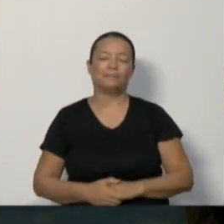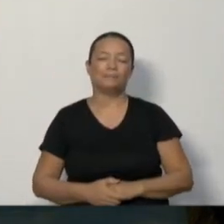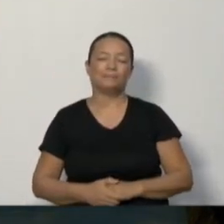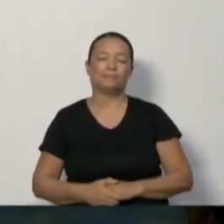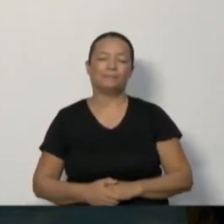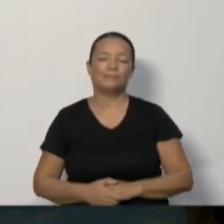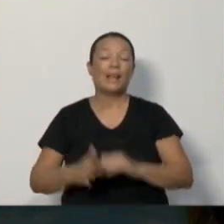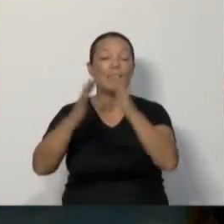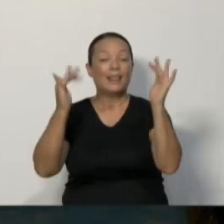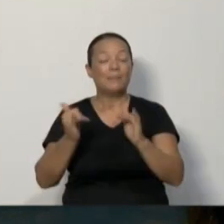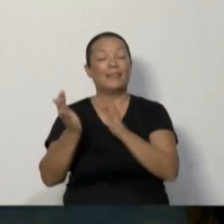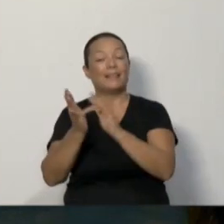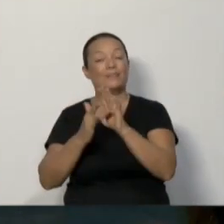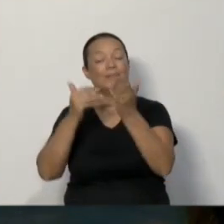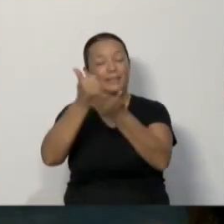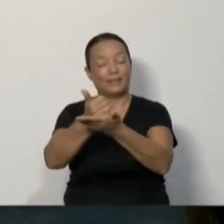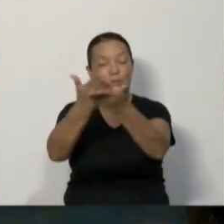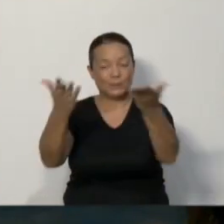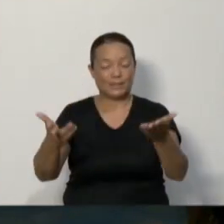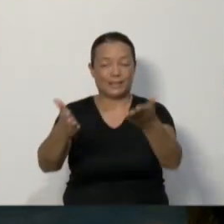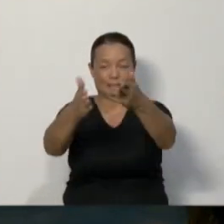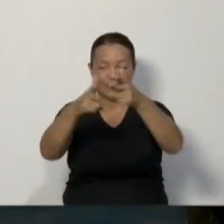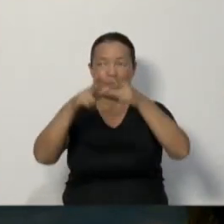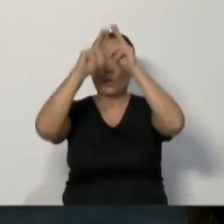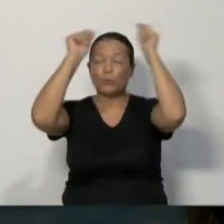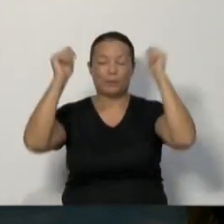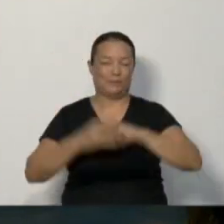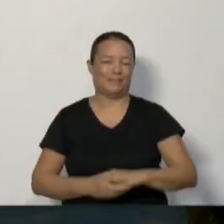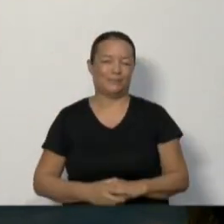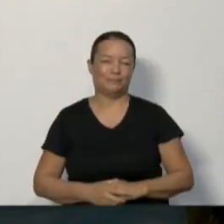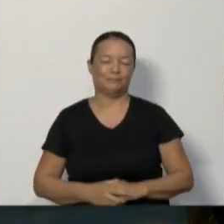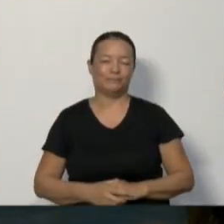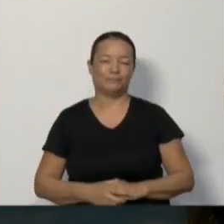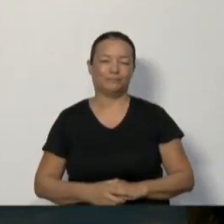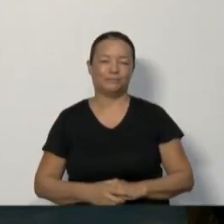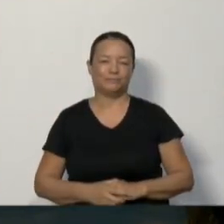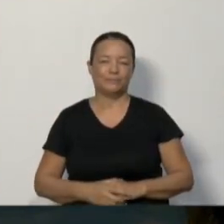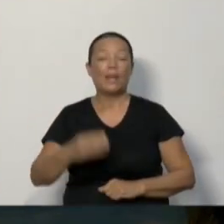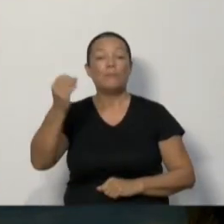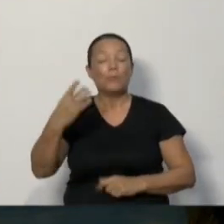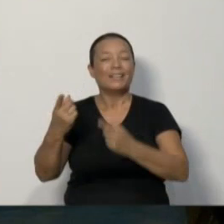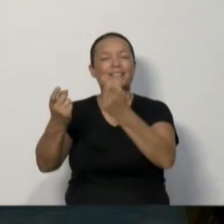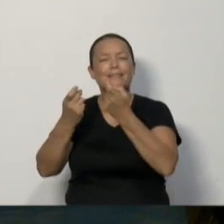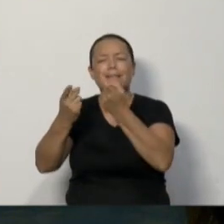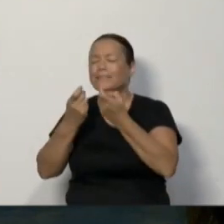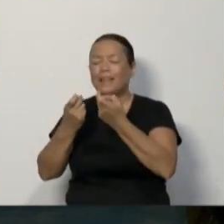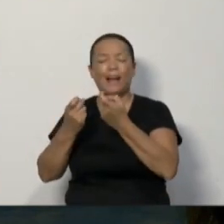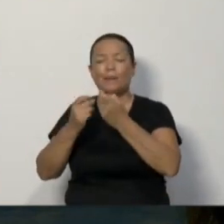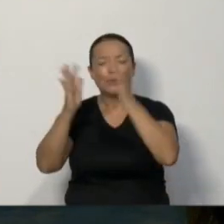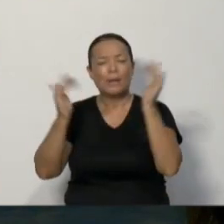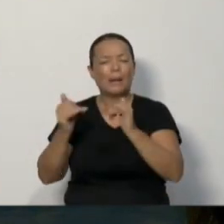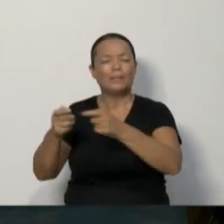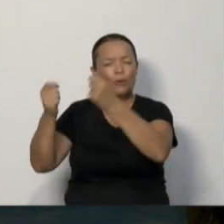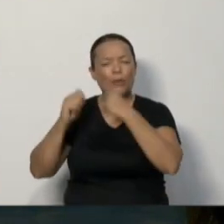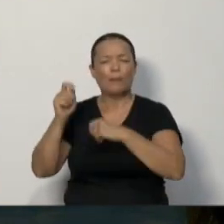siglos, amén. La paz de Jesús esté con cada uno de ustedes. Y con tu espíritu. Porque la necesitamos mucho, nos